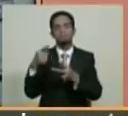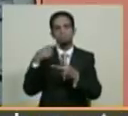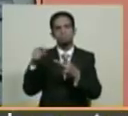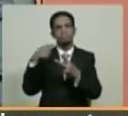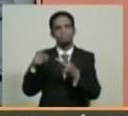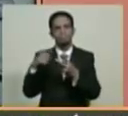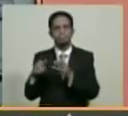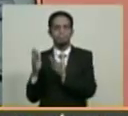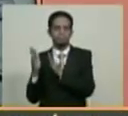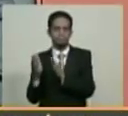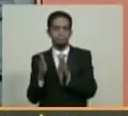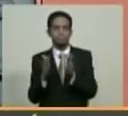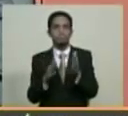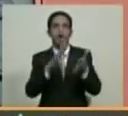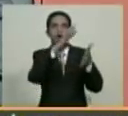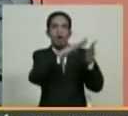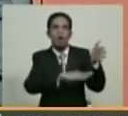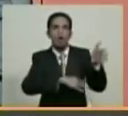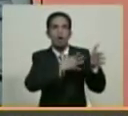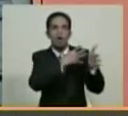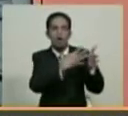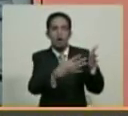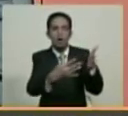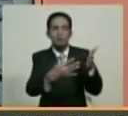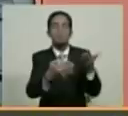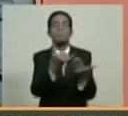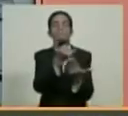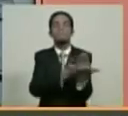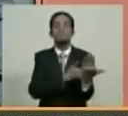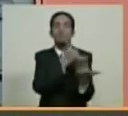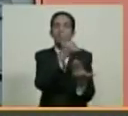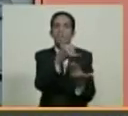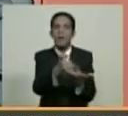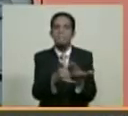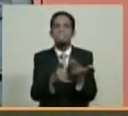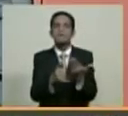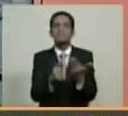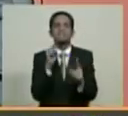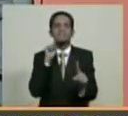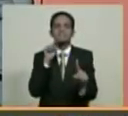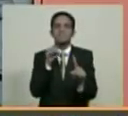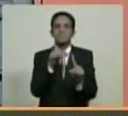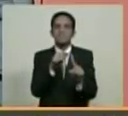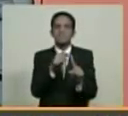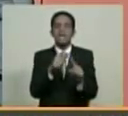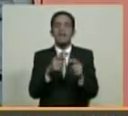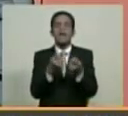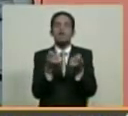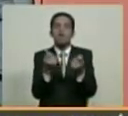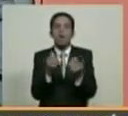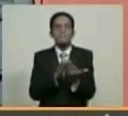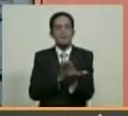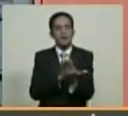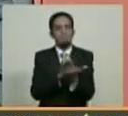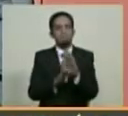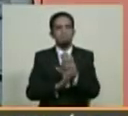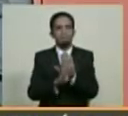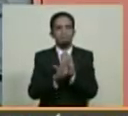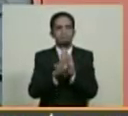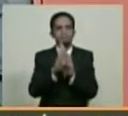realizado, de un programa para la recuperación de la economía de nuestro país, que es